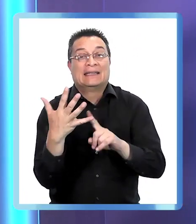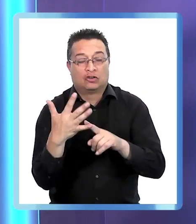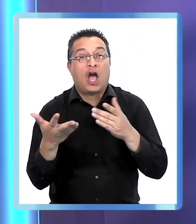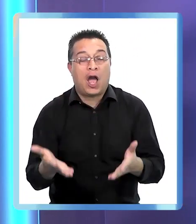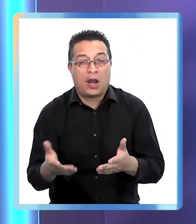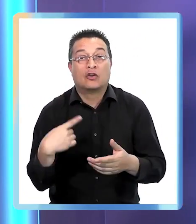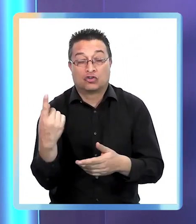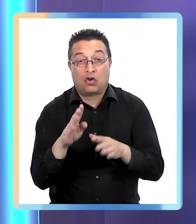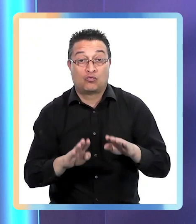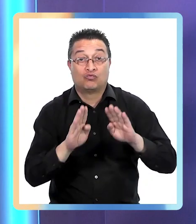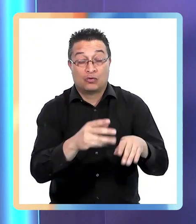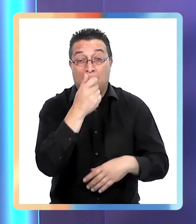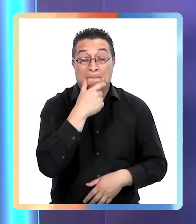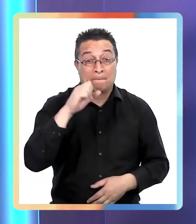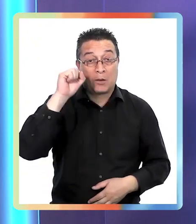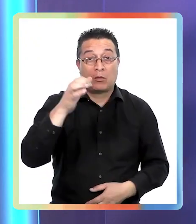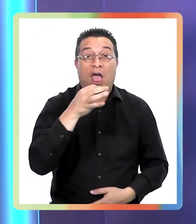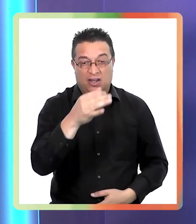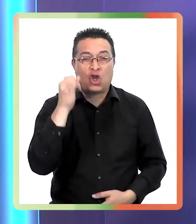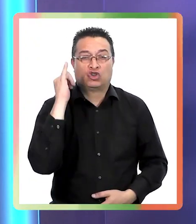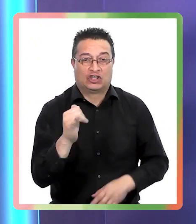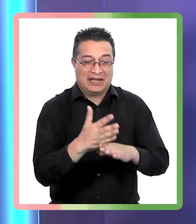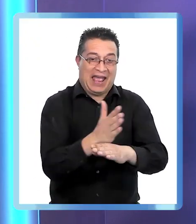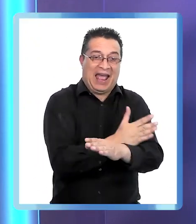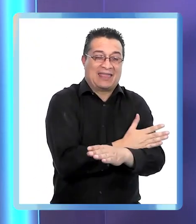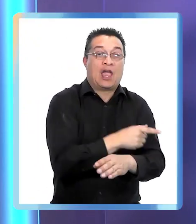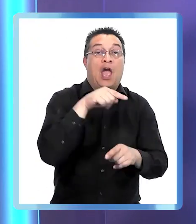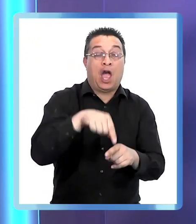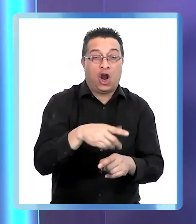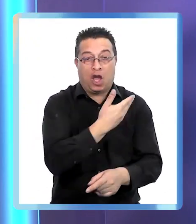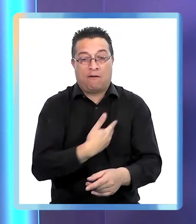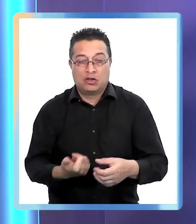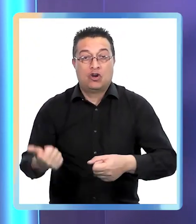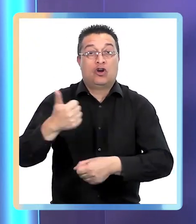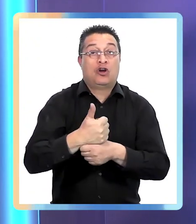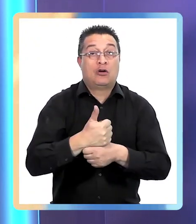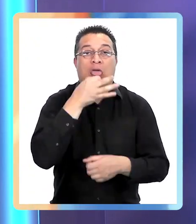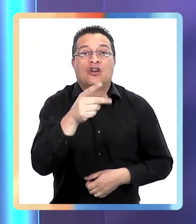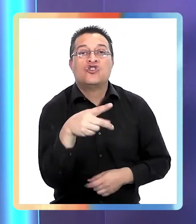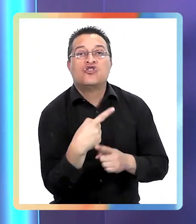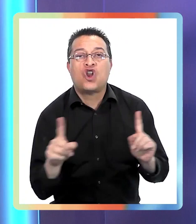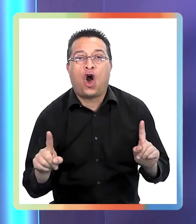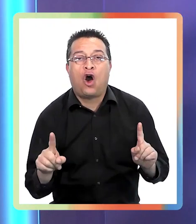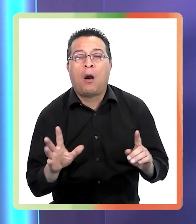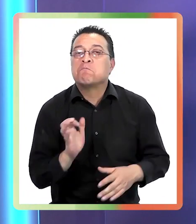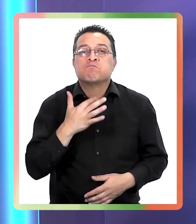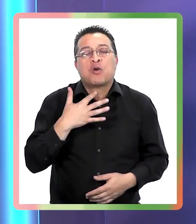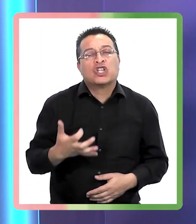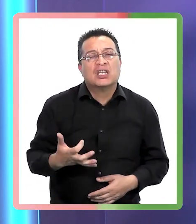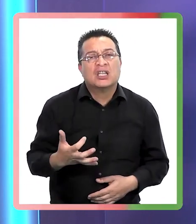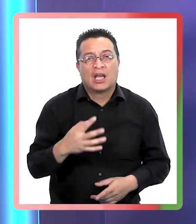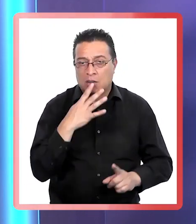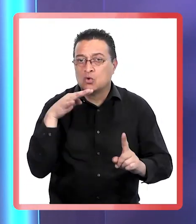atrás, la coalición que apoya al presidente Boric dijo sí a los retiros previsionales. Hoy día están en el gobierno y dicen no. La pregunta es ¿por qué?